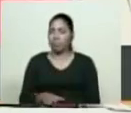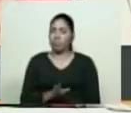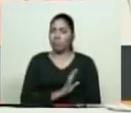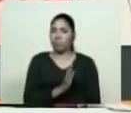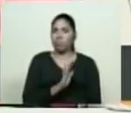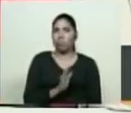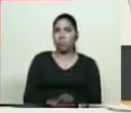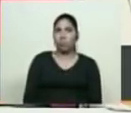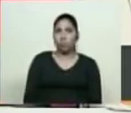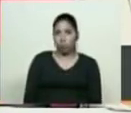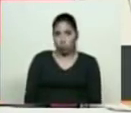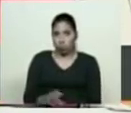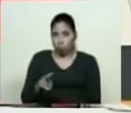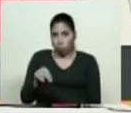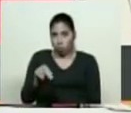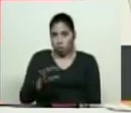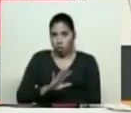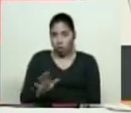No,